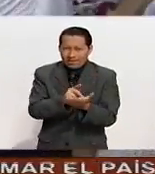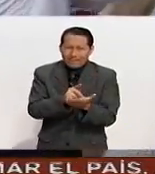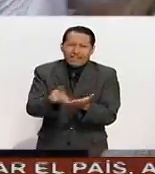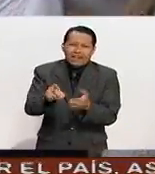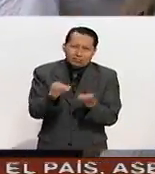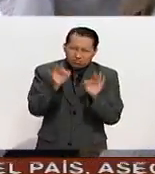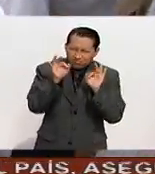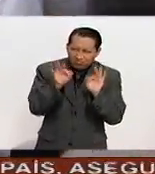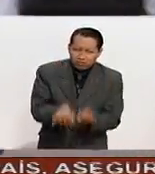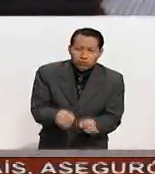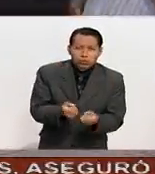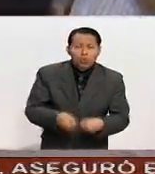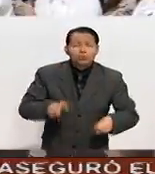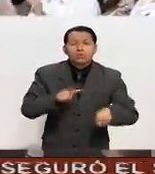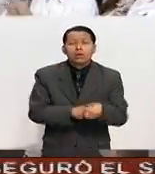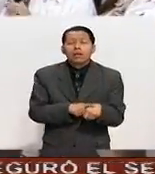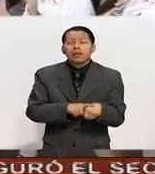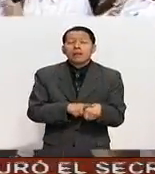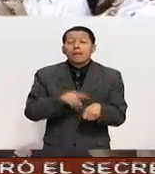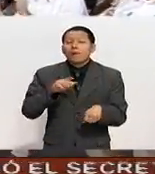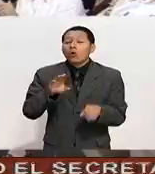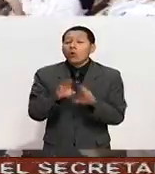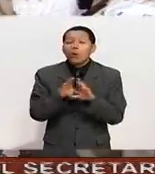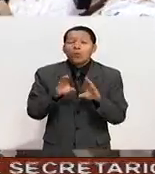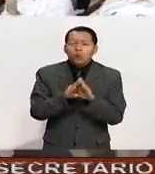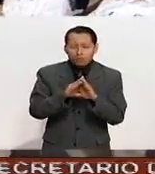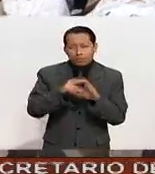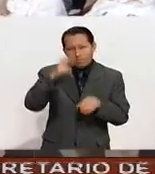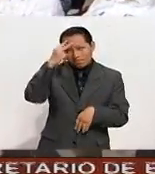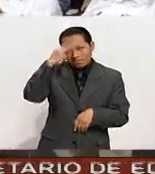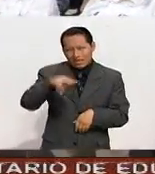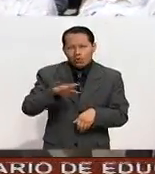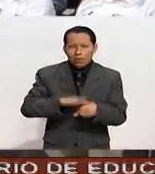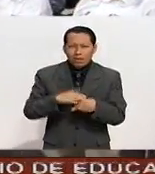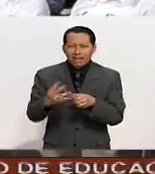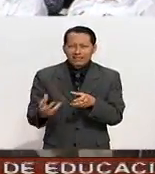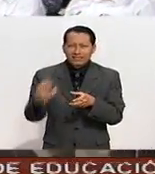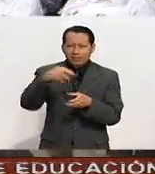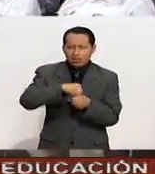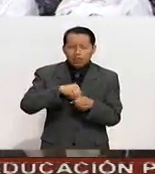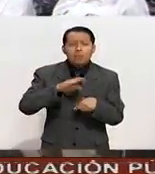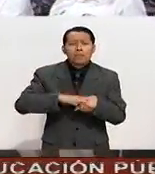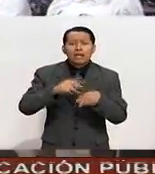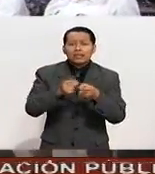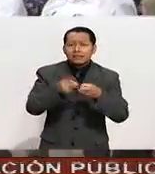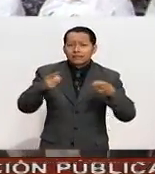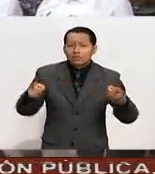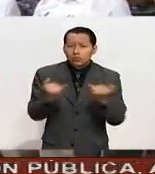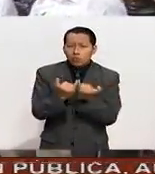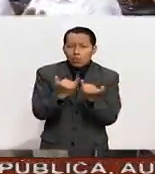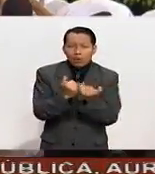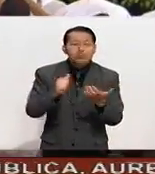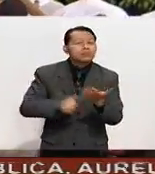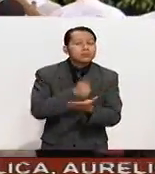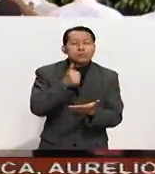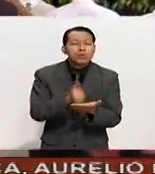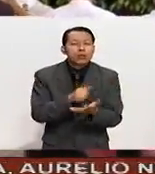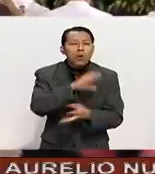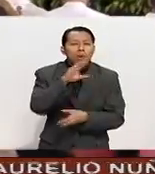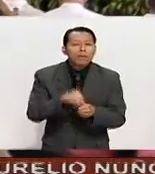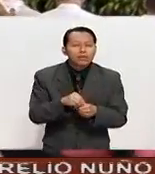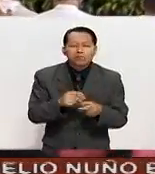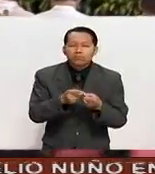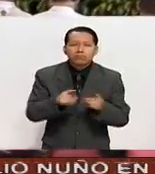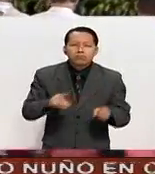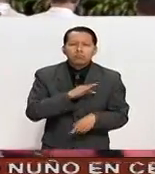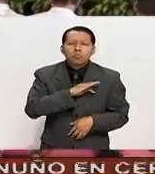efectivamente sus derechos sociales, vamos a tener un México más incluyente, más desarrollado, y en donde los ciudadanos sean dueños de su propio desarrollo,